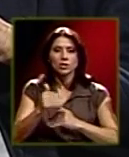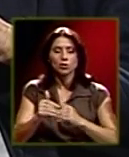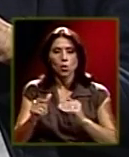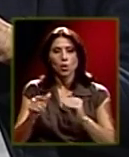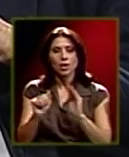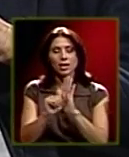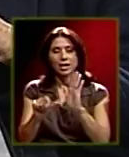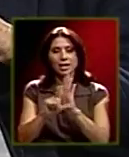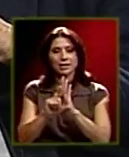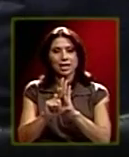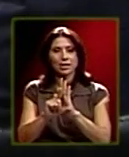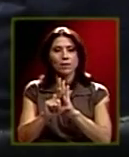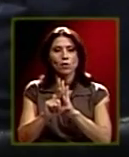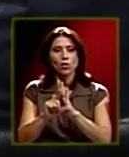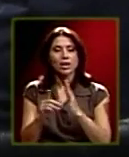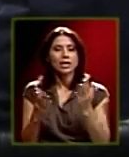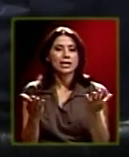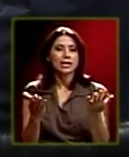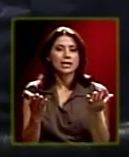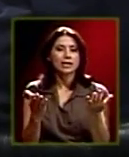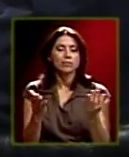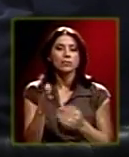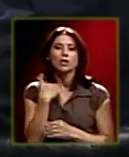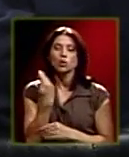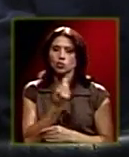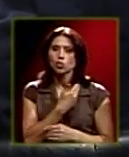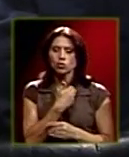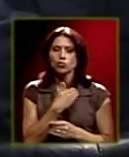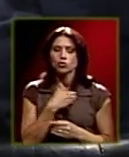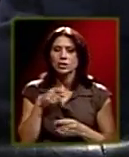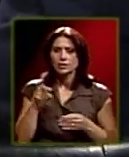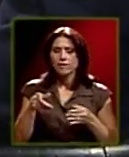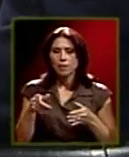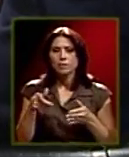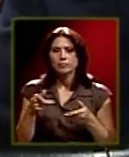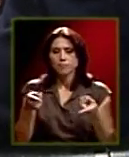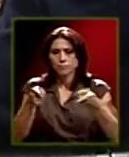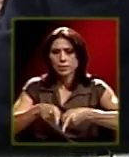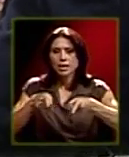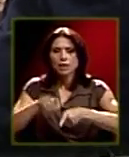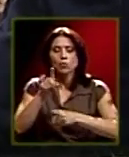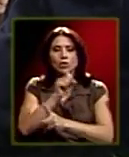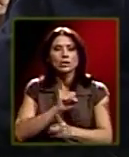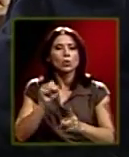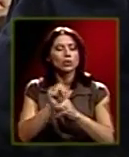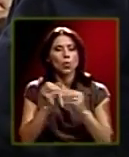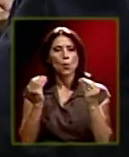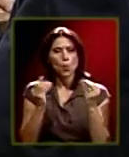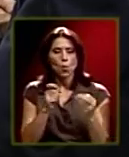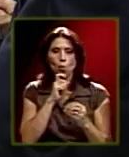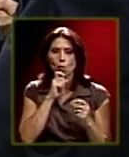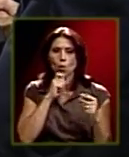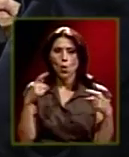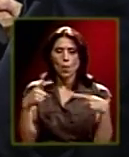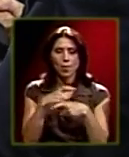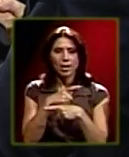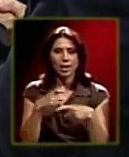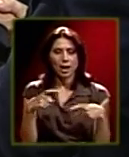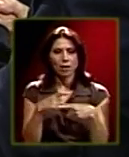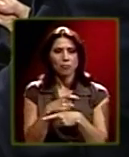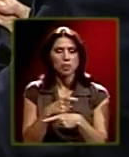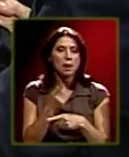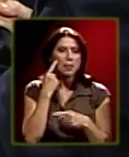y pues estábamos yendo hacia una situación muy compleja, diríamos un enfrentamiento